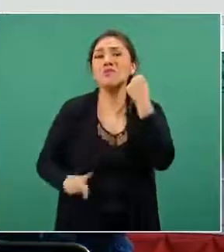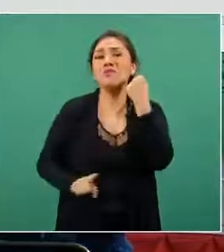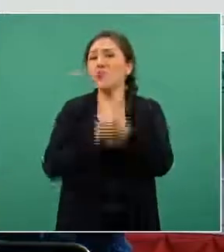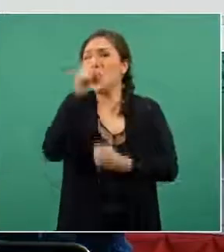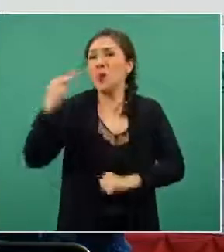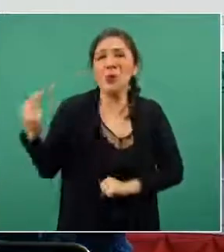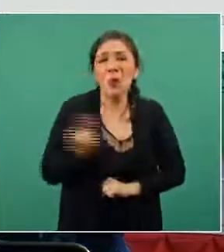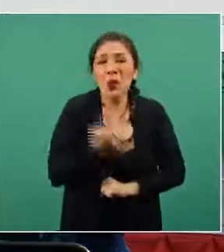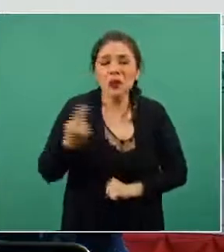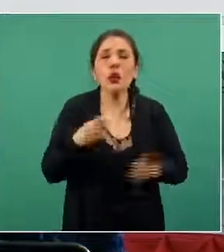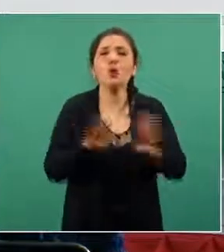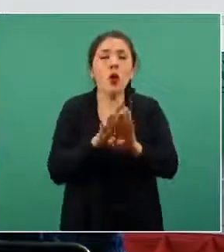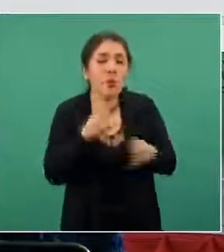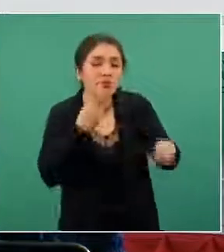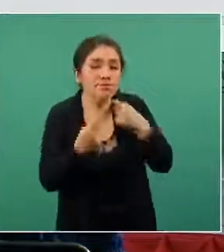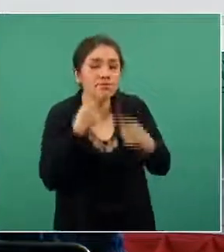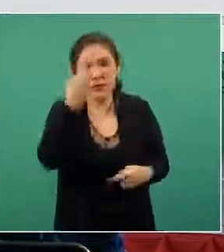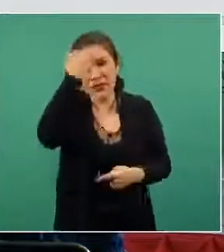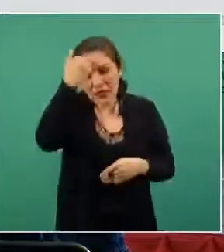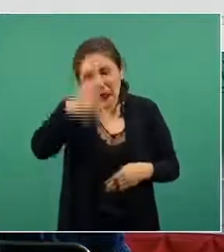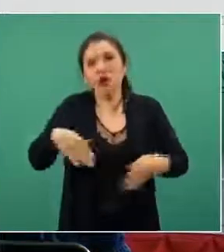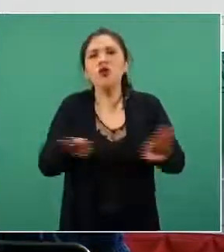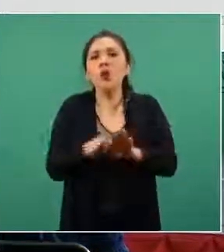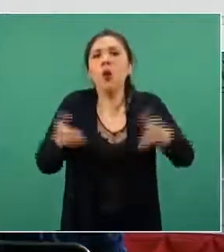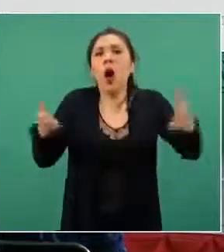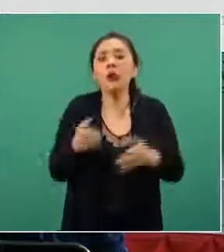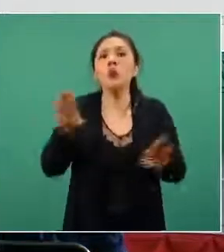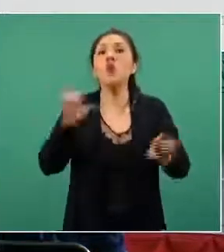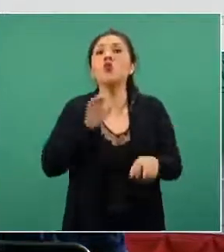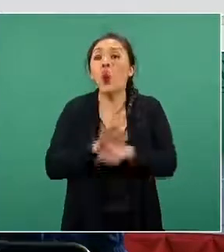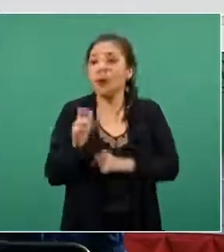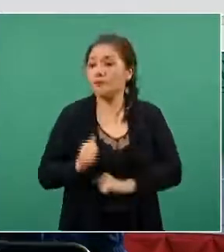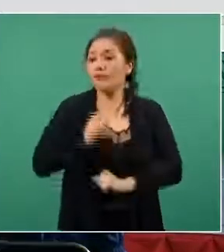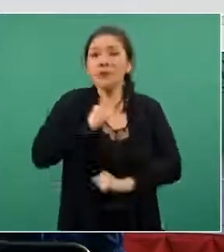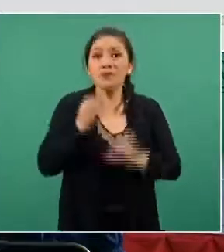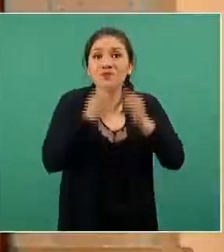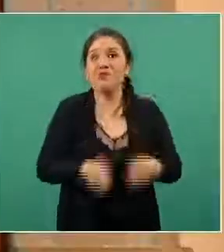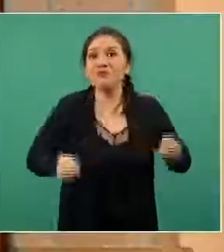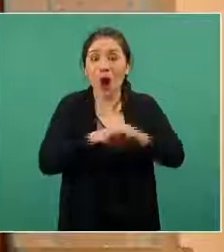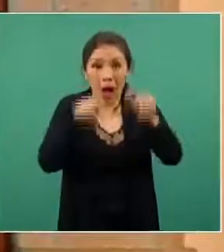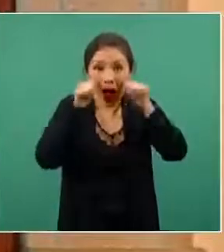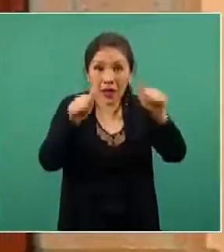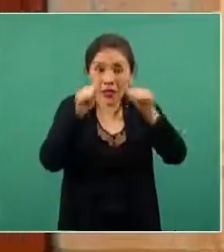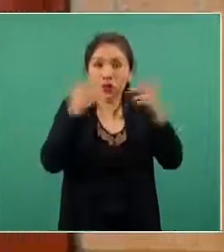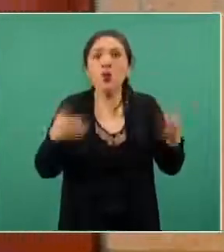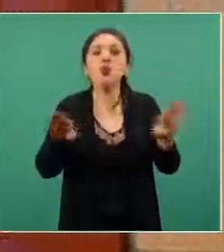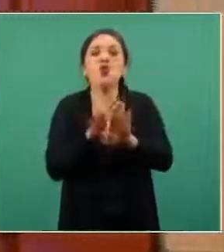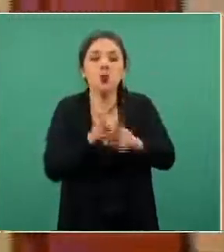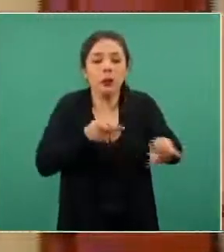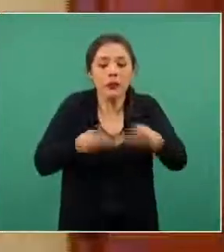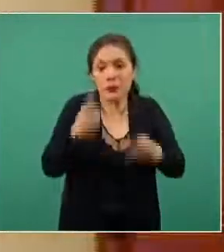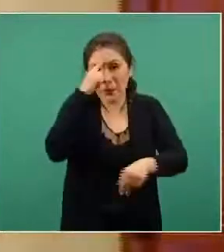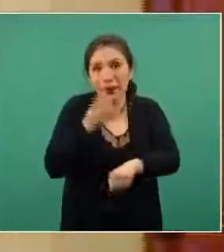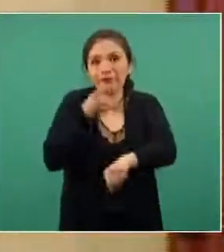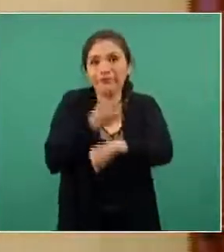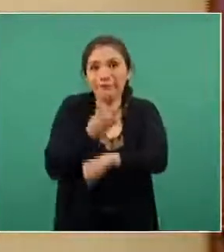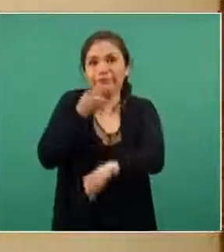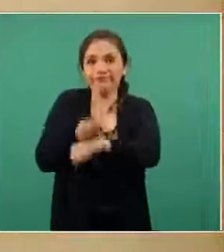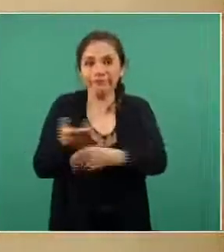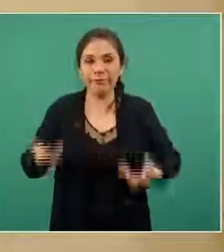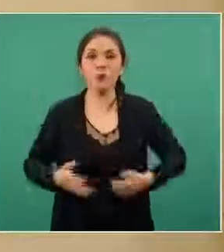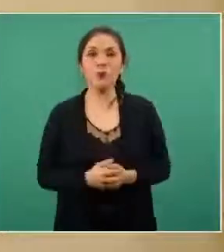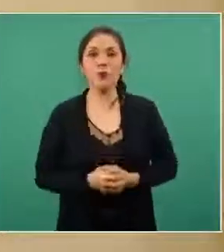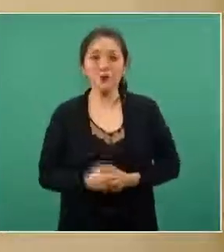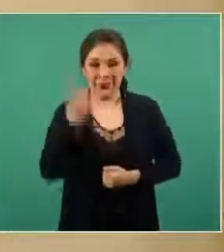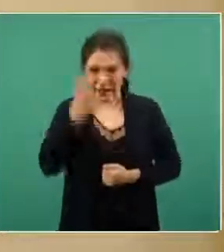la que nos permite establecer toda esta serie de prioridades y de formas de cómo ir mejorando.